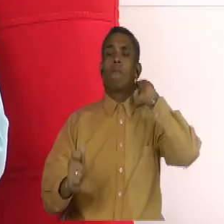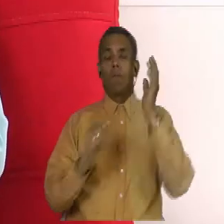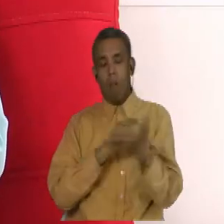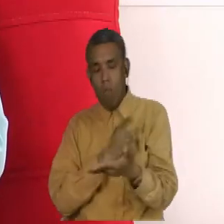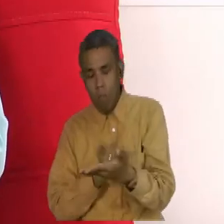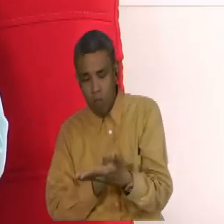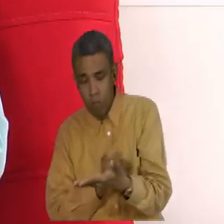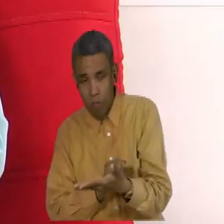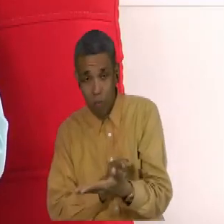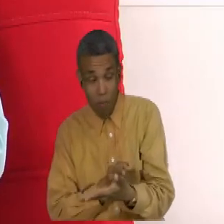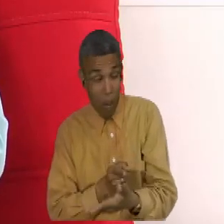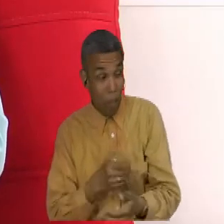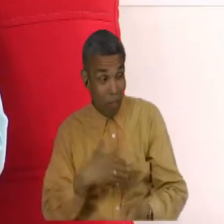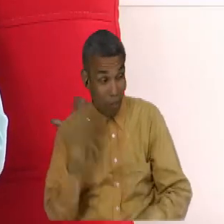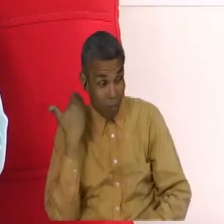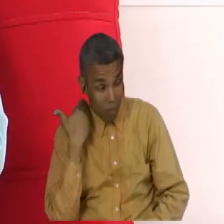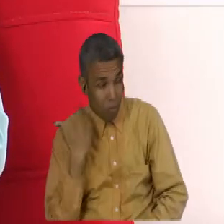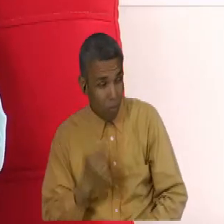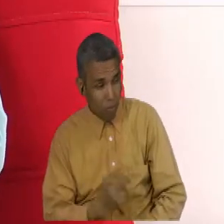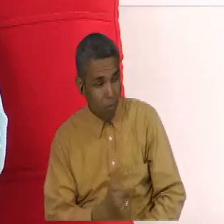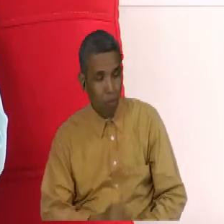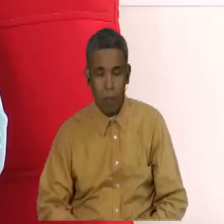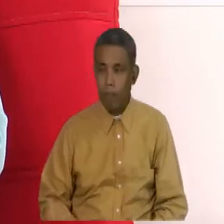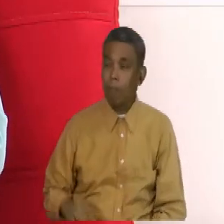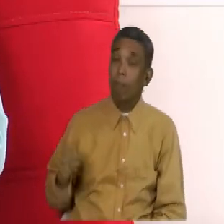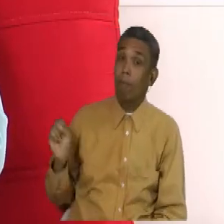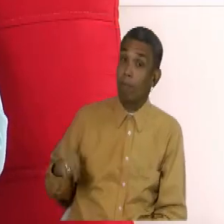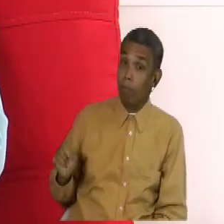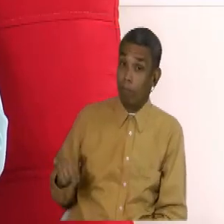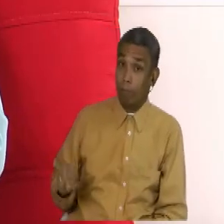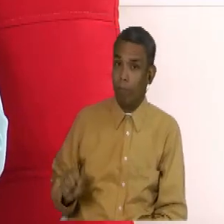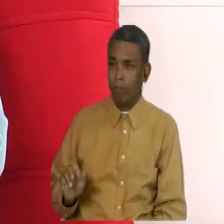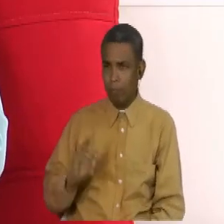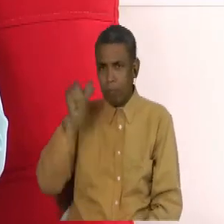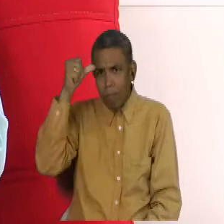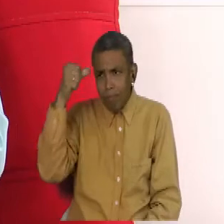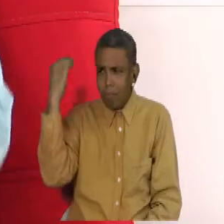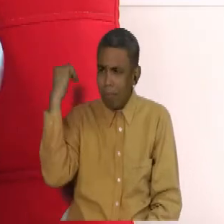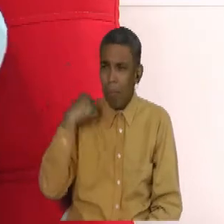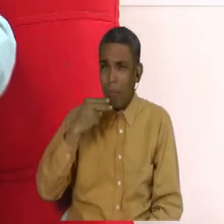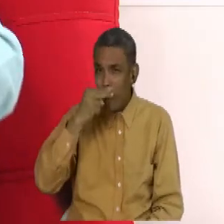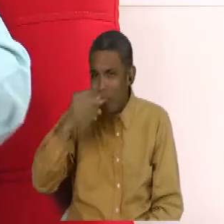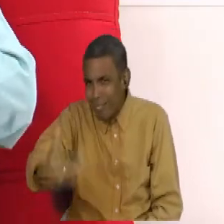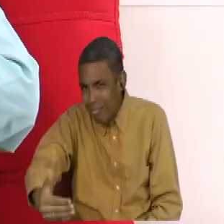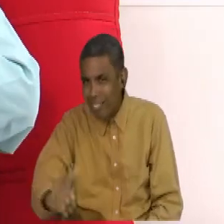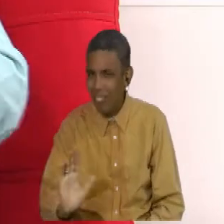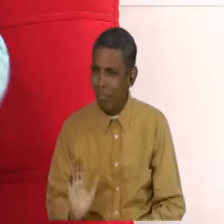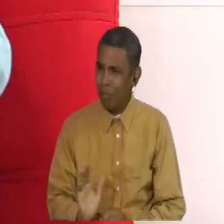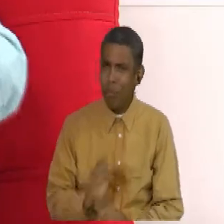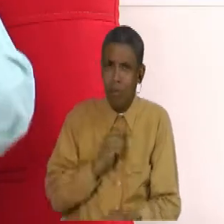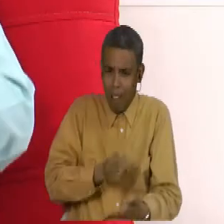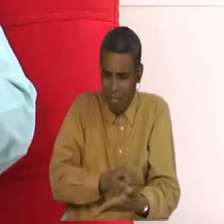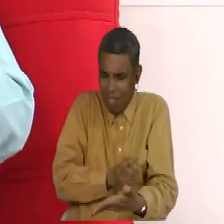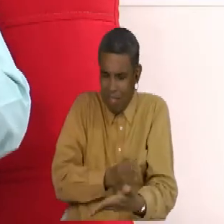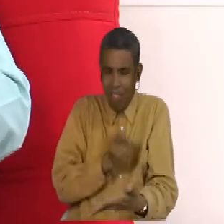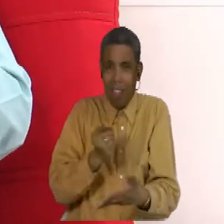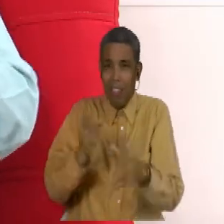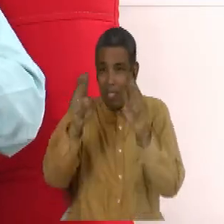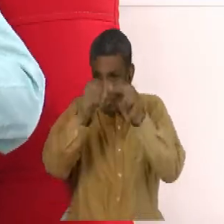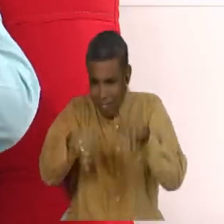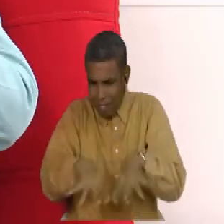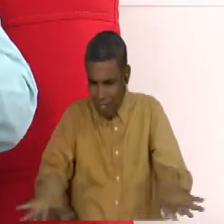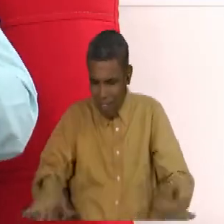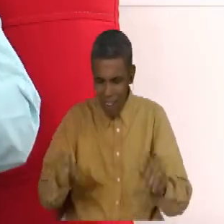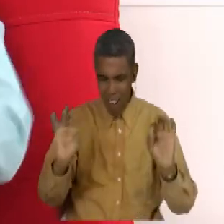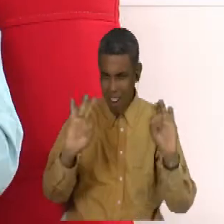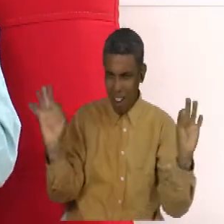cosa muy importante y es eso. Yo me acuerdo que cuando yo era niño jugábamos a la lleva, al cacho escondido.